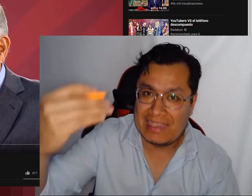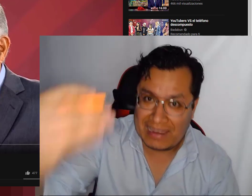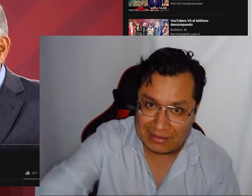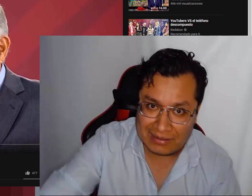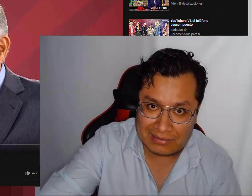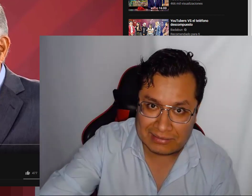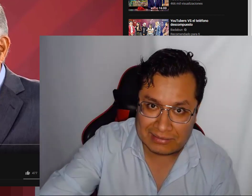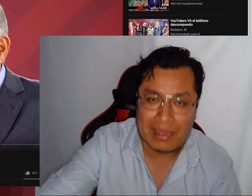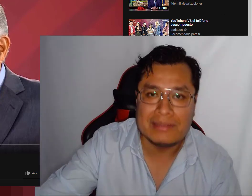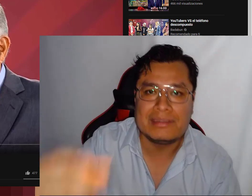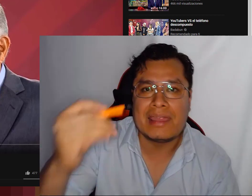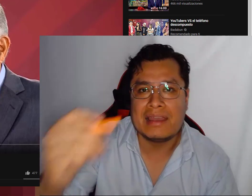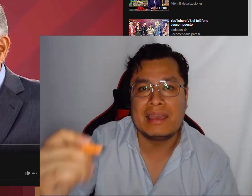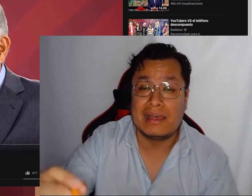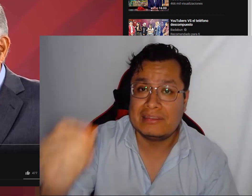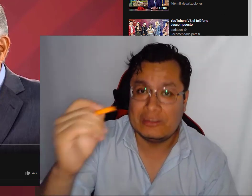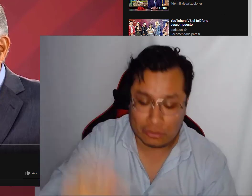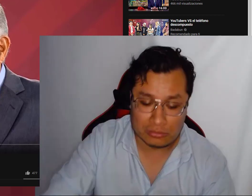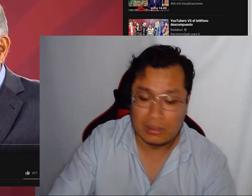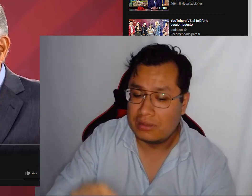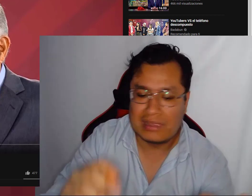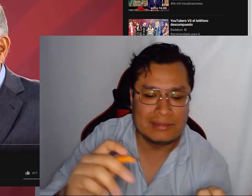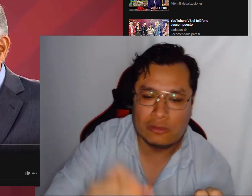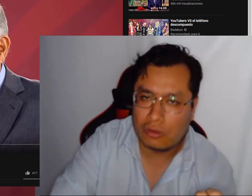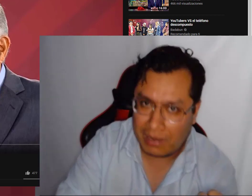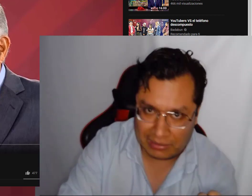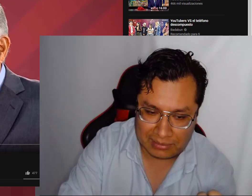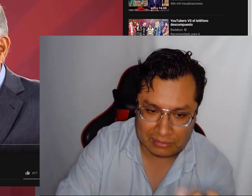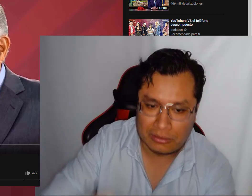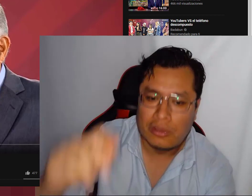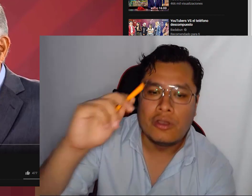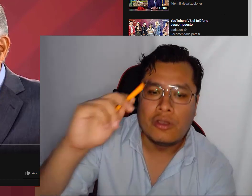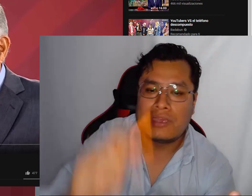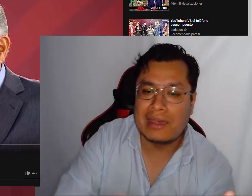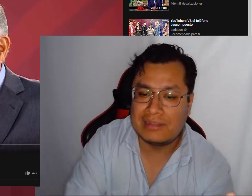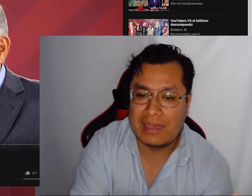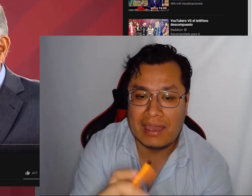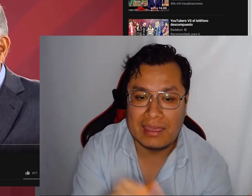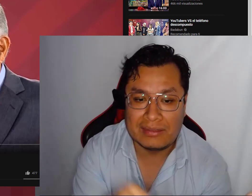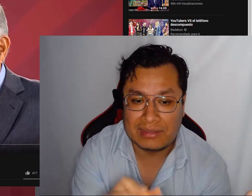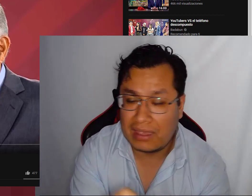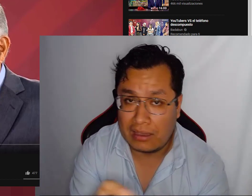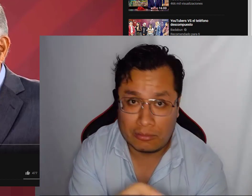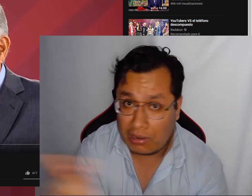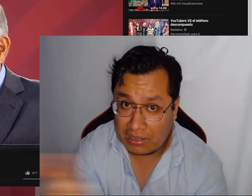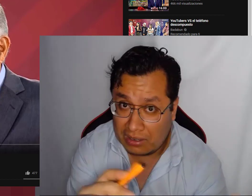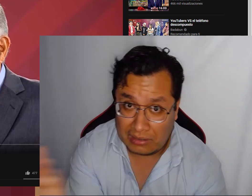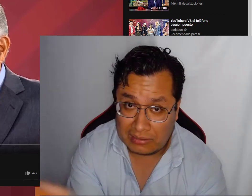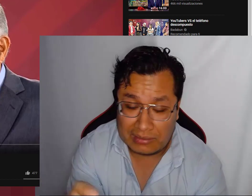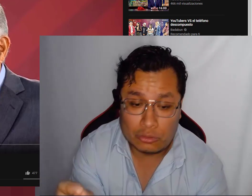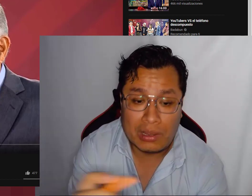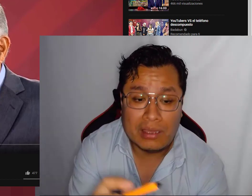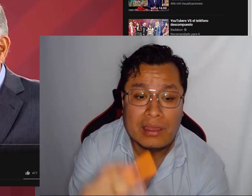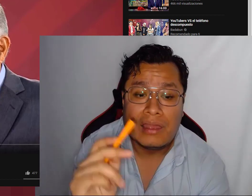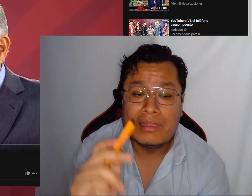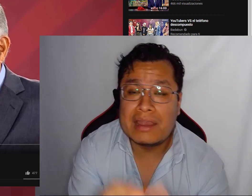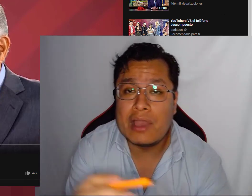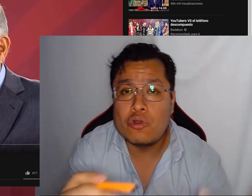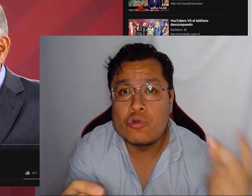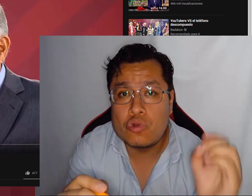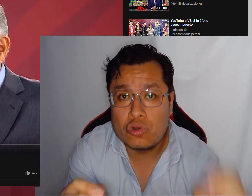que ingresen al sistema se daría si son ya sean normalistas o ya sea éste cualquier licenciatura